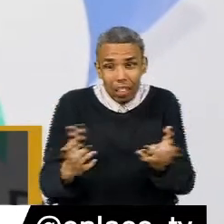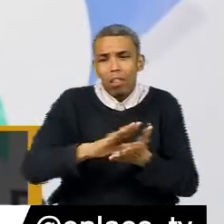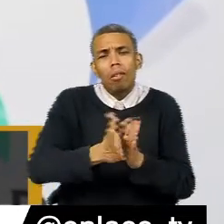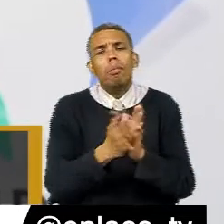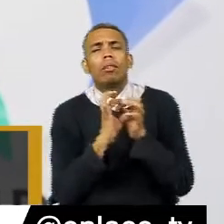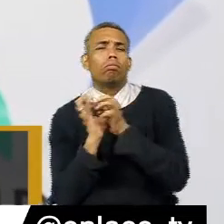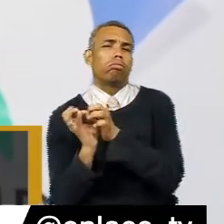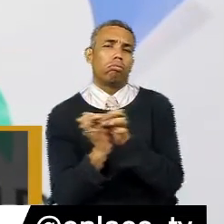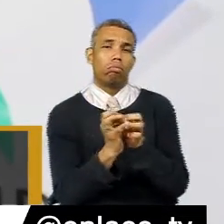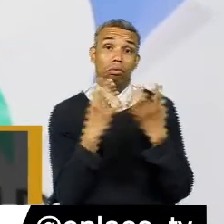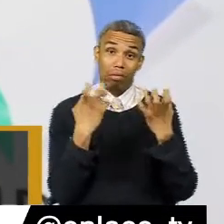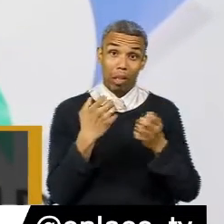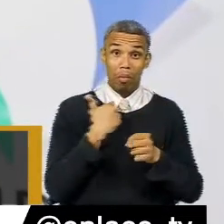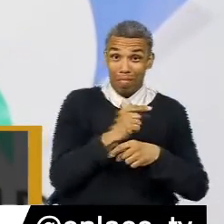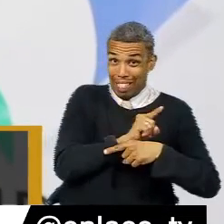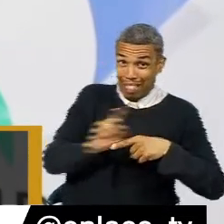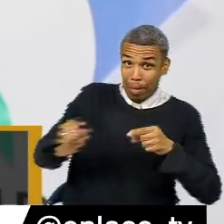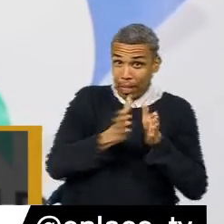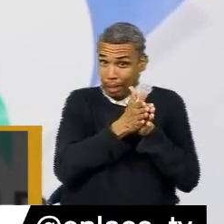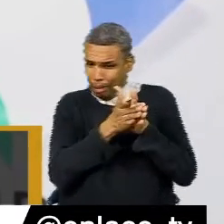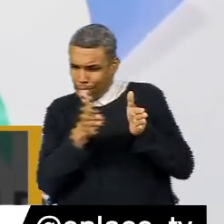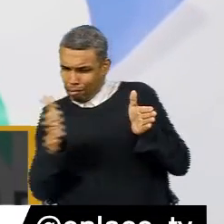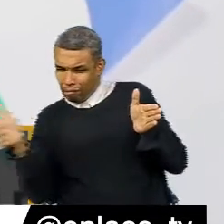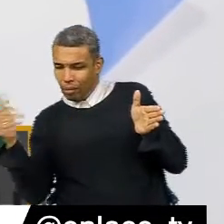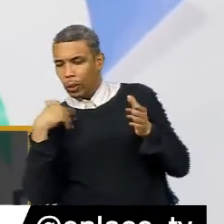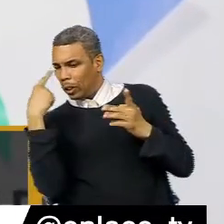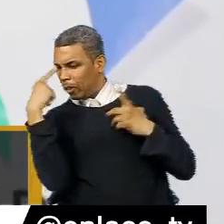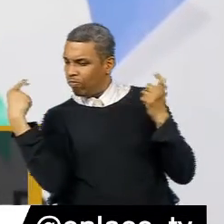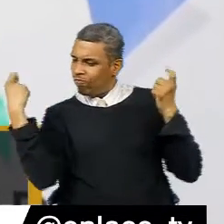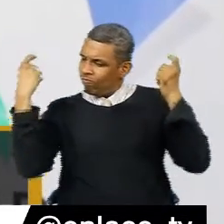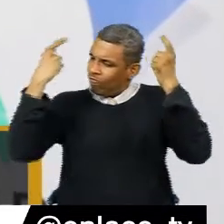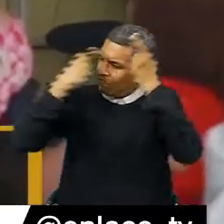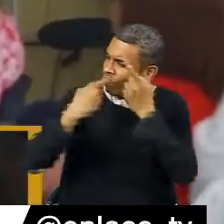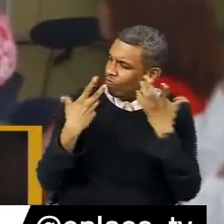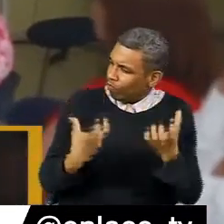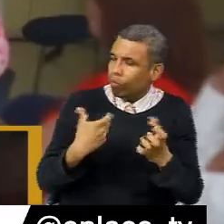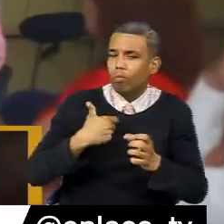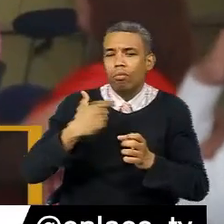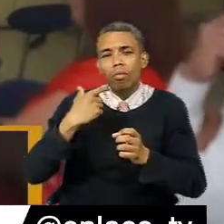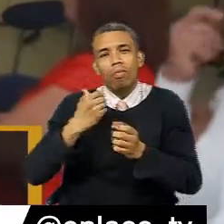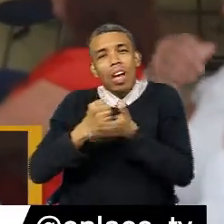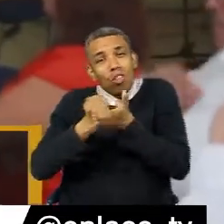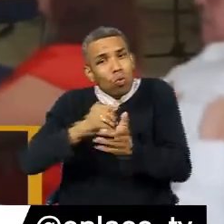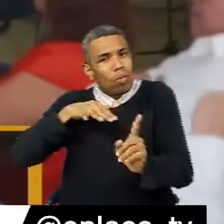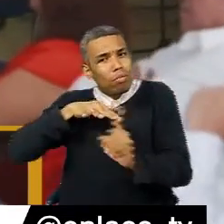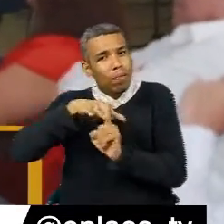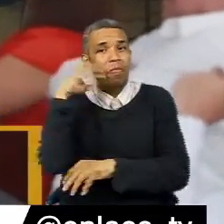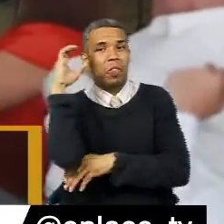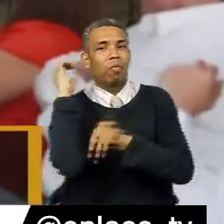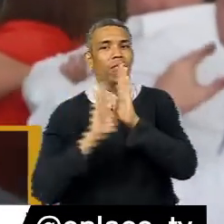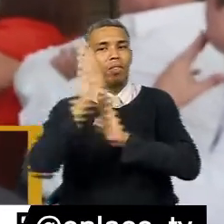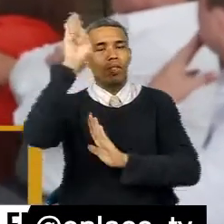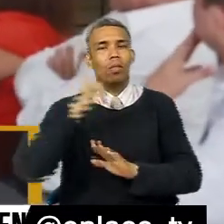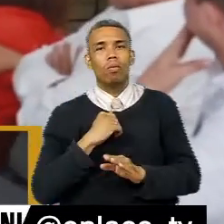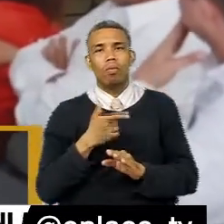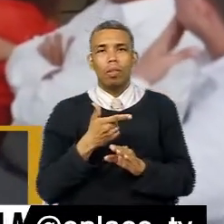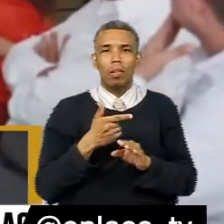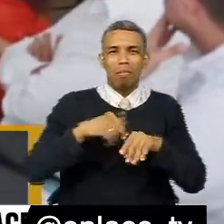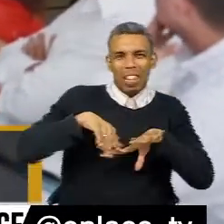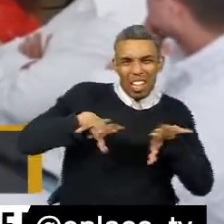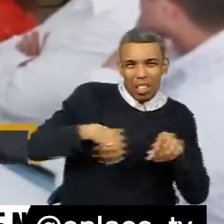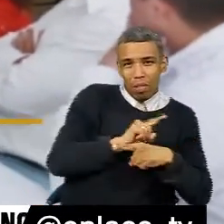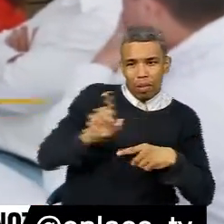discusión, que eso nos va a permitir tomar decisiones importantes para el desarrollo de nuestro país. Esta semana de actividades irá hasta el próximo 2 de octubre, fecha